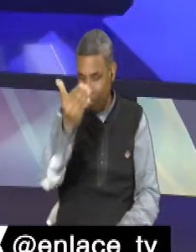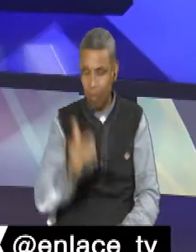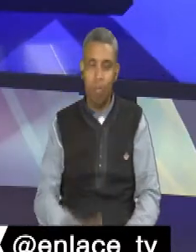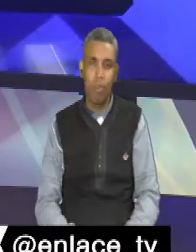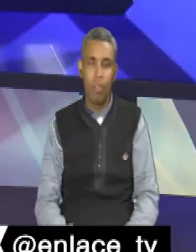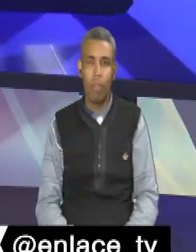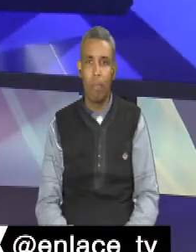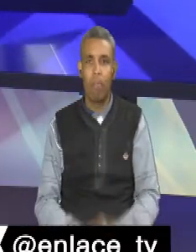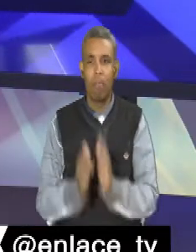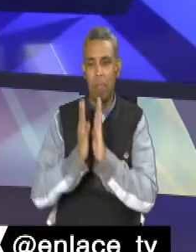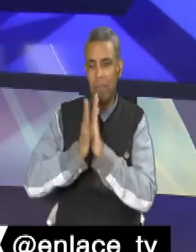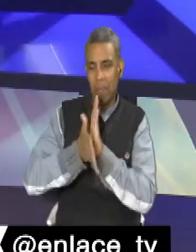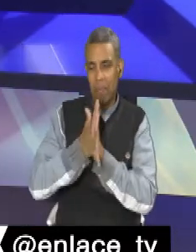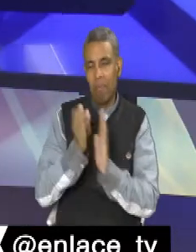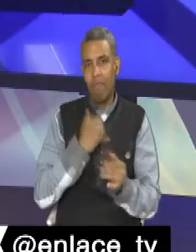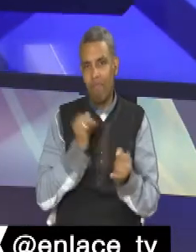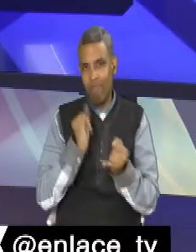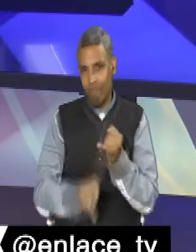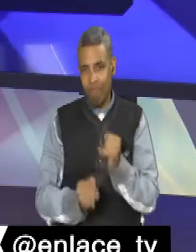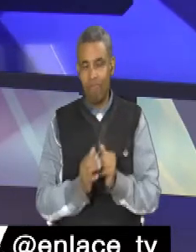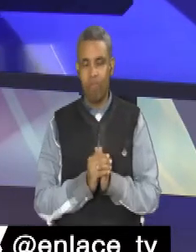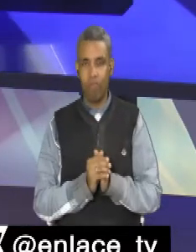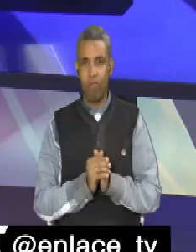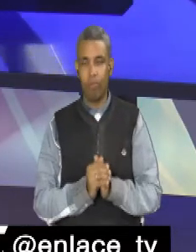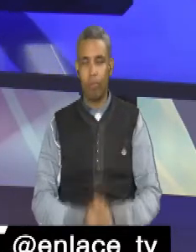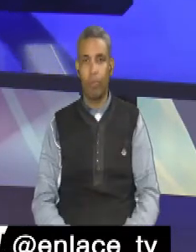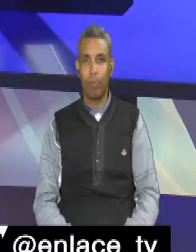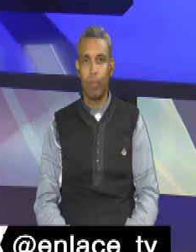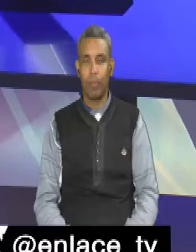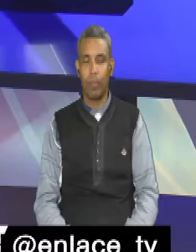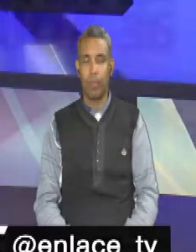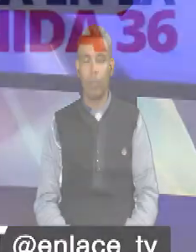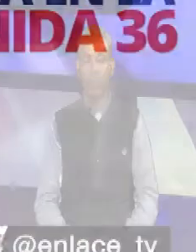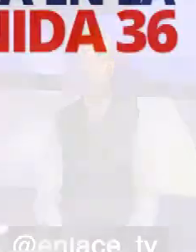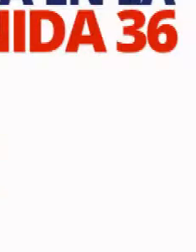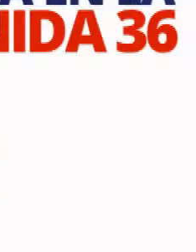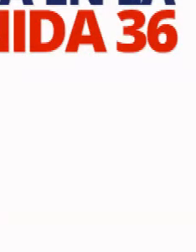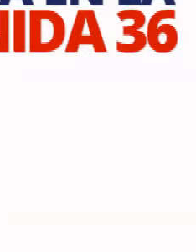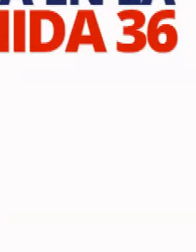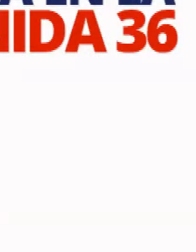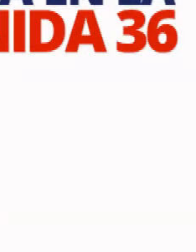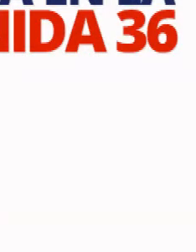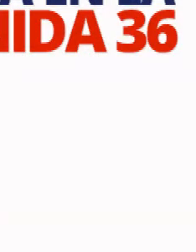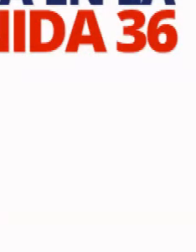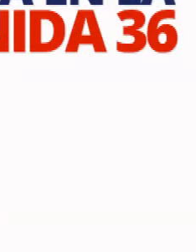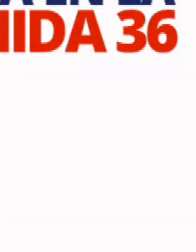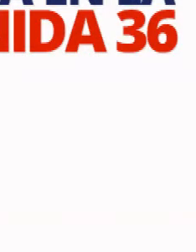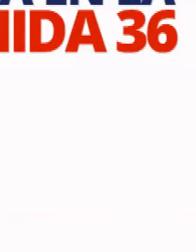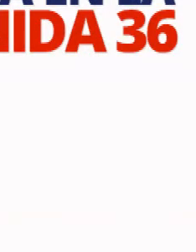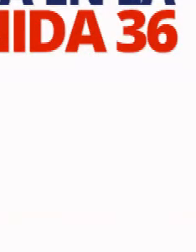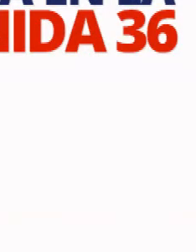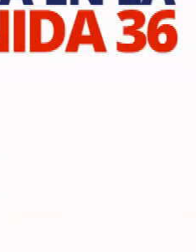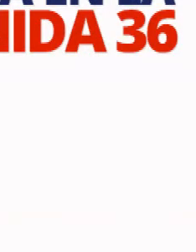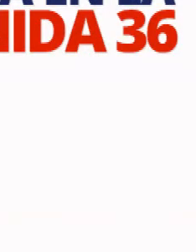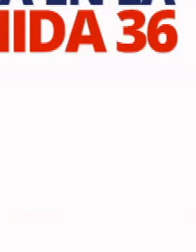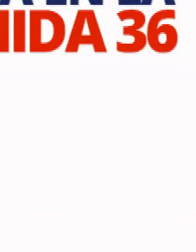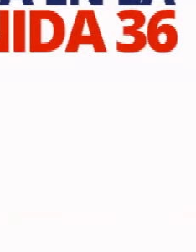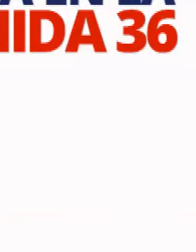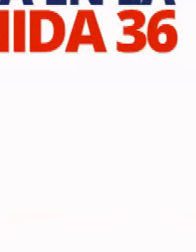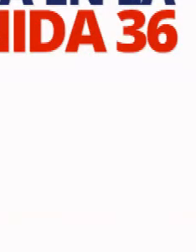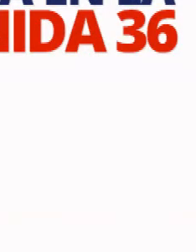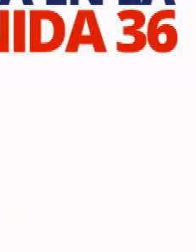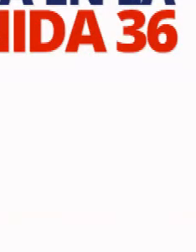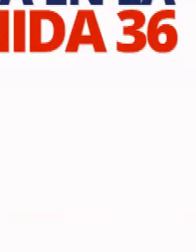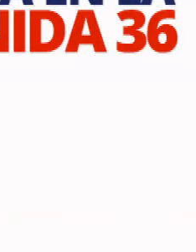Y con esta bonita información hemos llegado al final de esta emisión, pero antes de despedirnos recuerde, Materiales Eléctricos Electrofer ilumina tu vida,